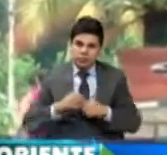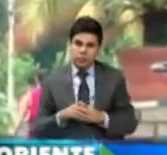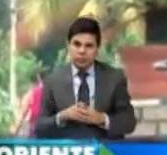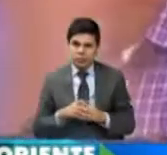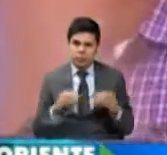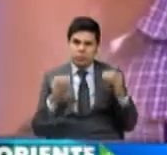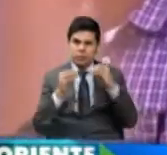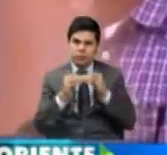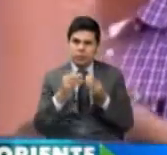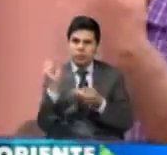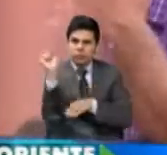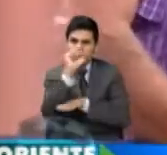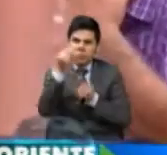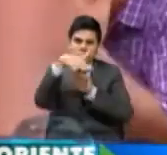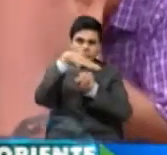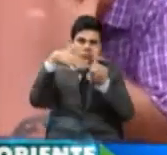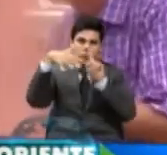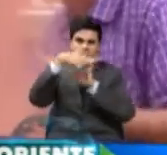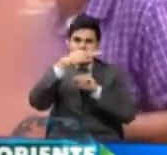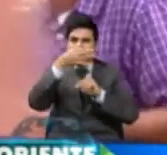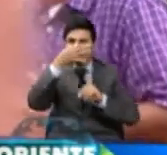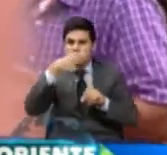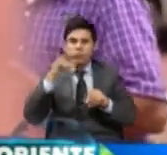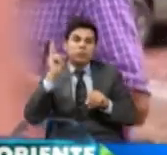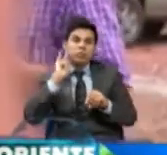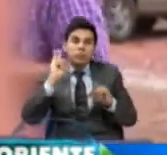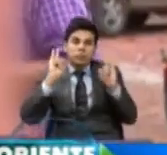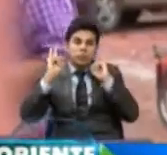la contaminación auditiva.